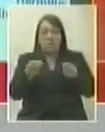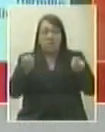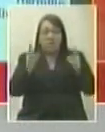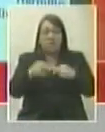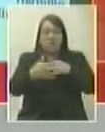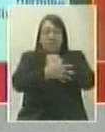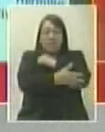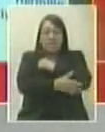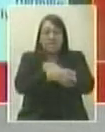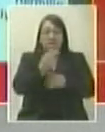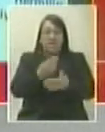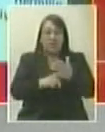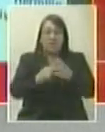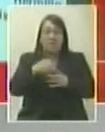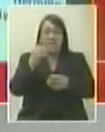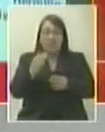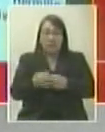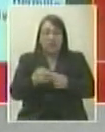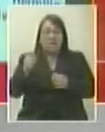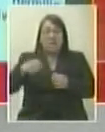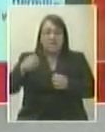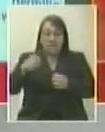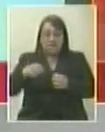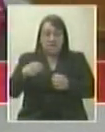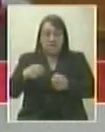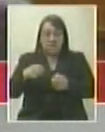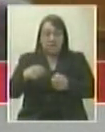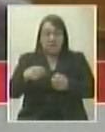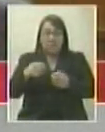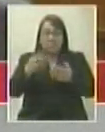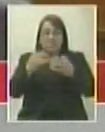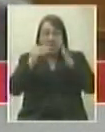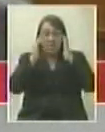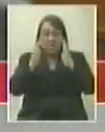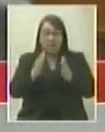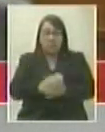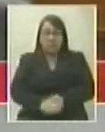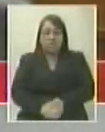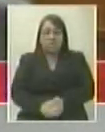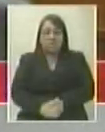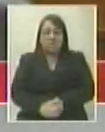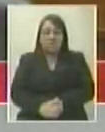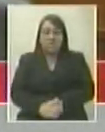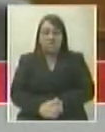extremada pobreza y que realmente requiere y reclama la atención en temas de salud.